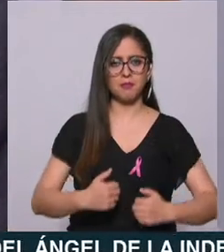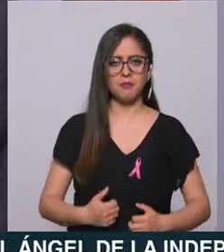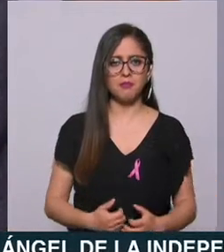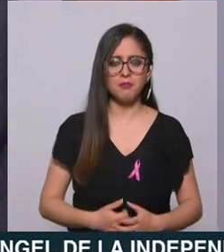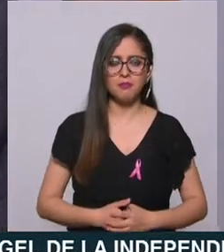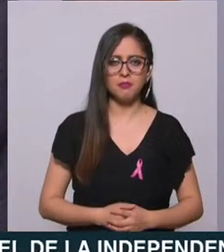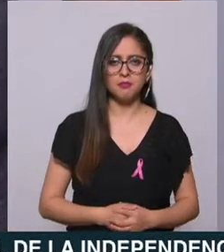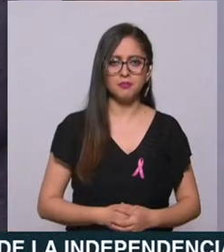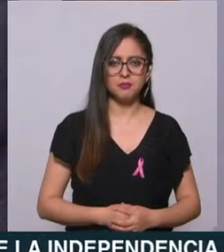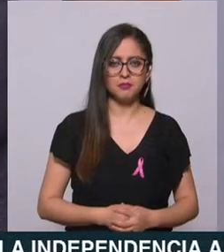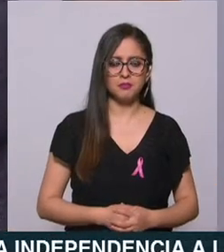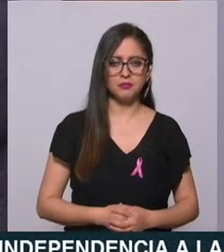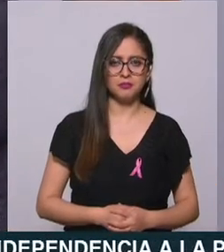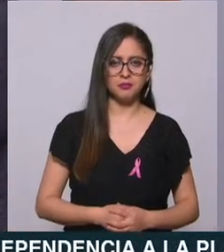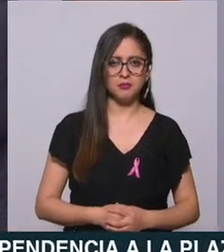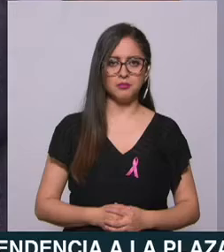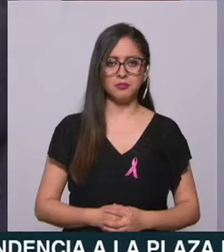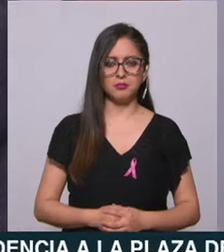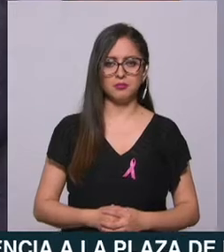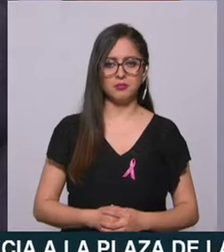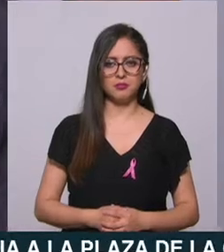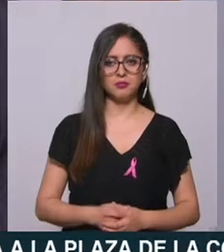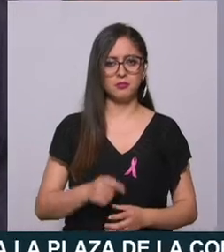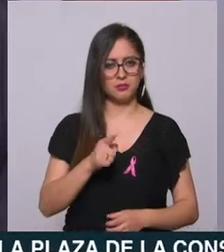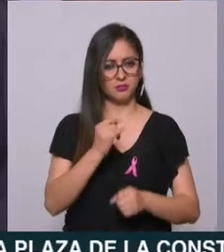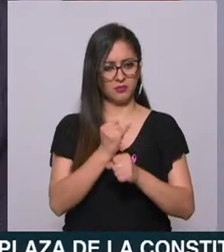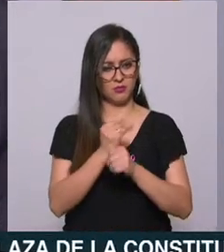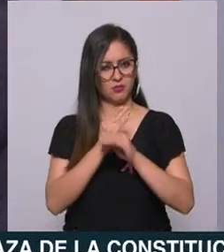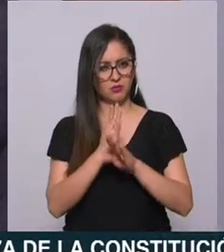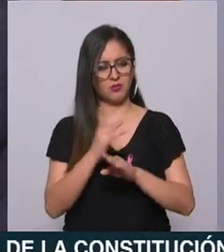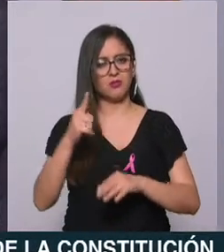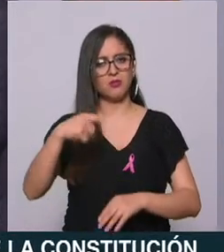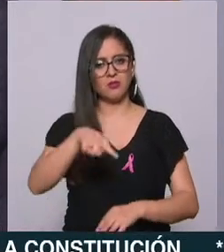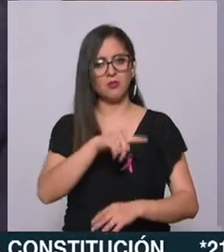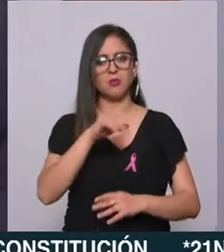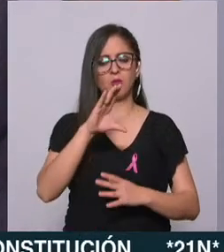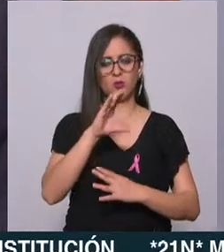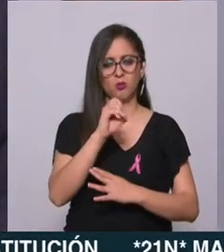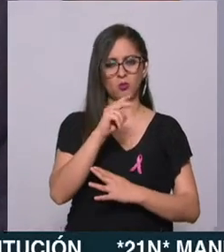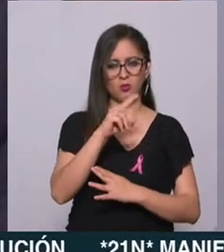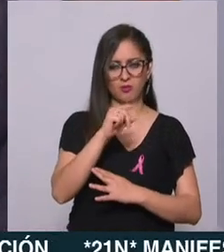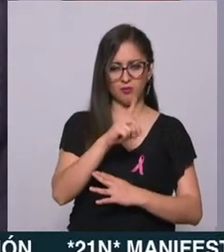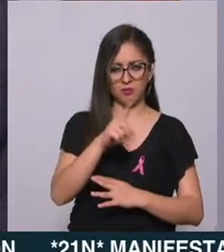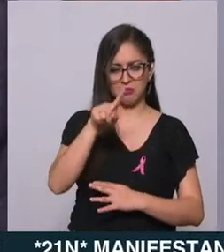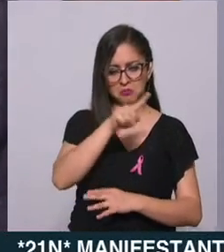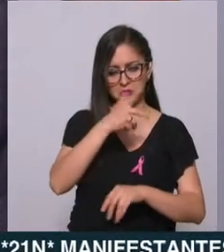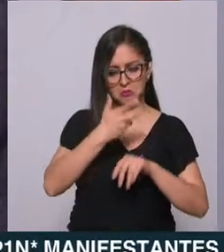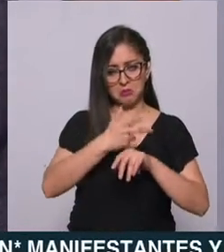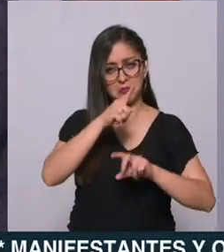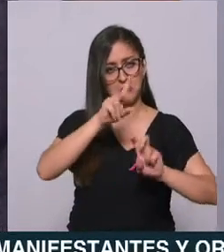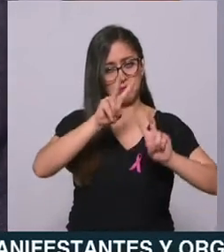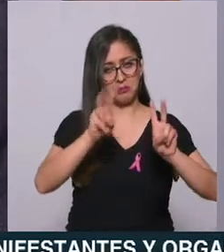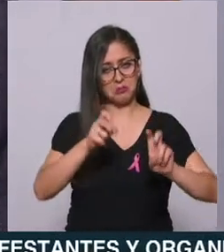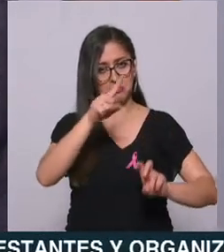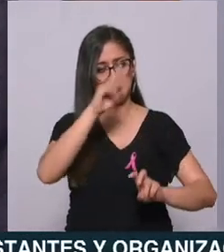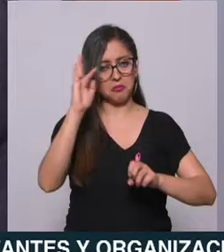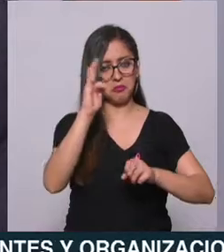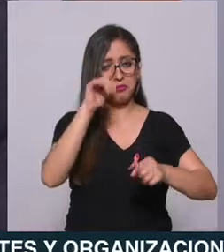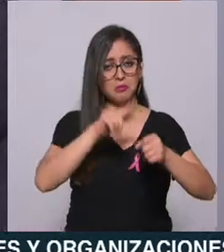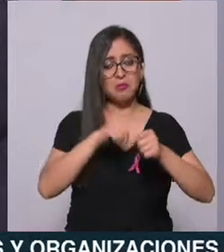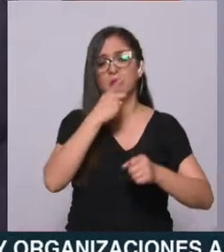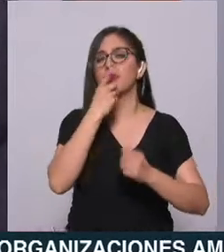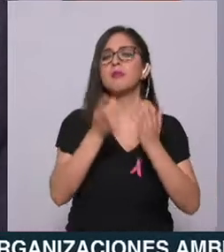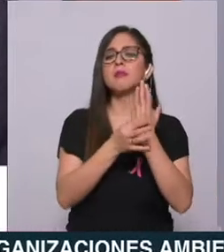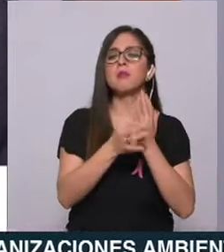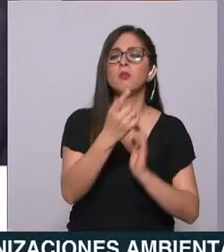Algunos estudios, especialmente información que nos dan de los consulados en Estados Unidos, porque es tema federal, nos hablan de